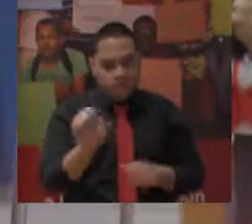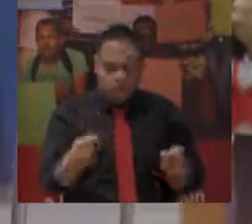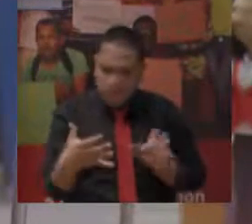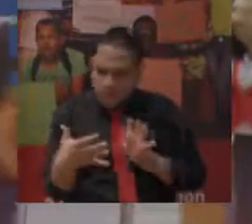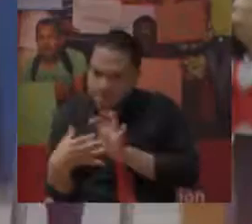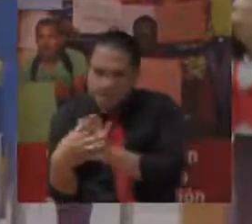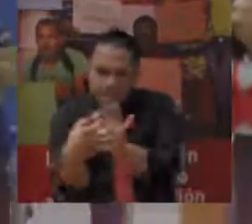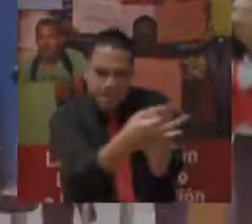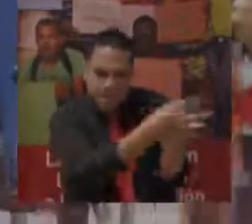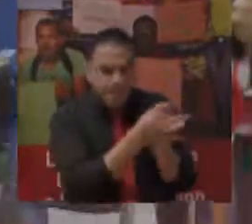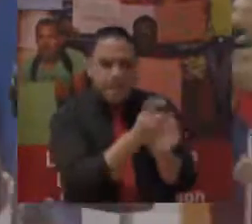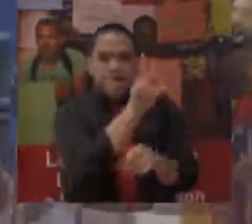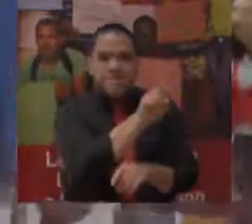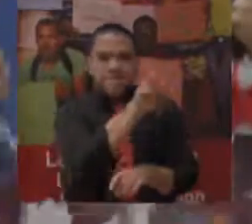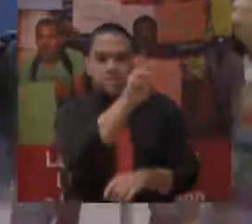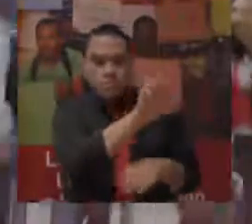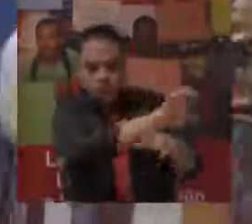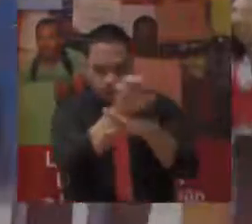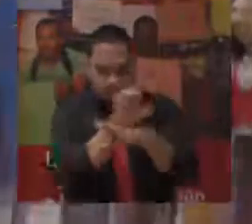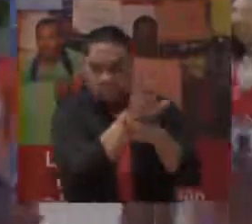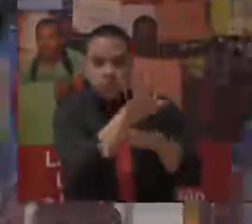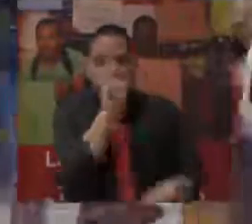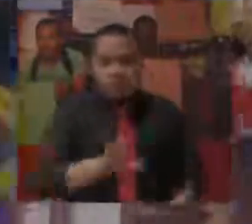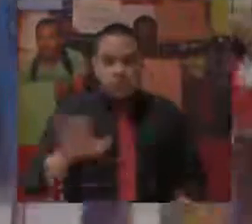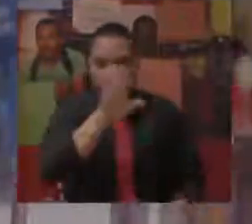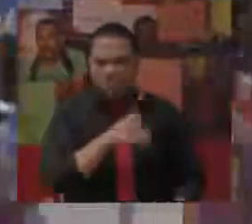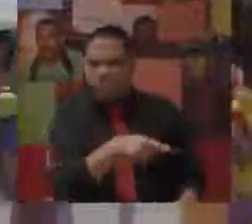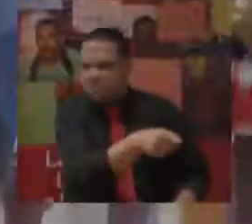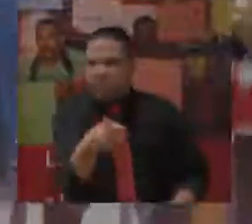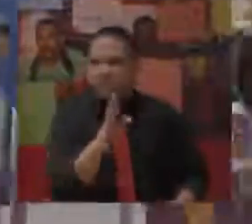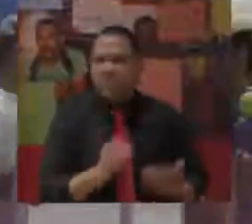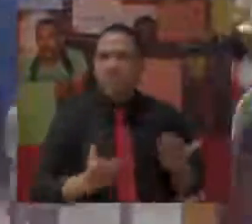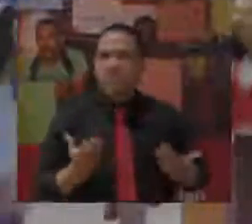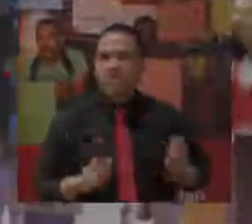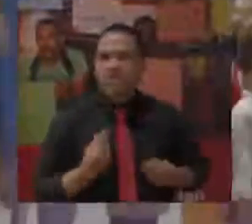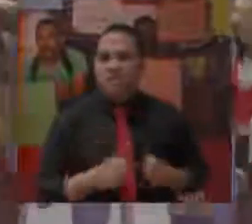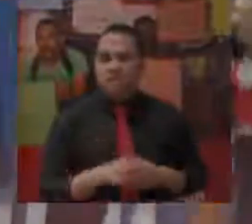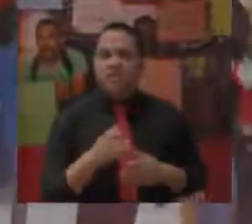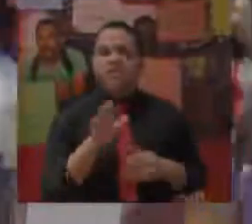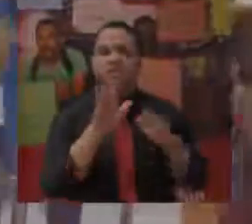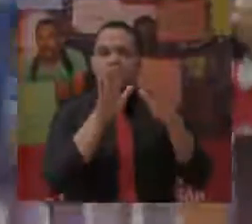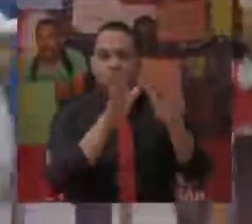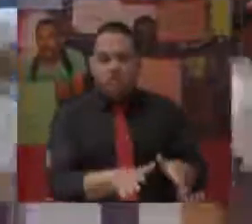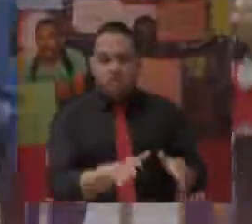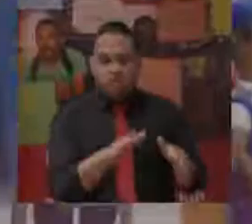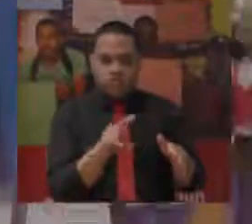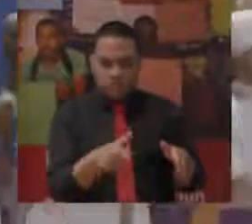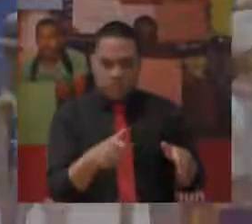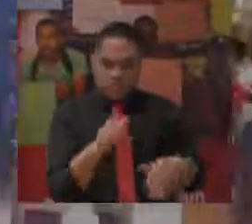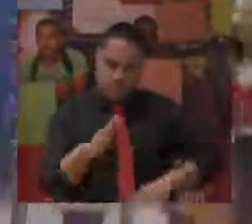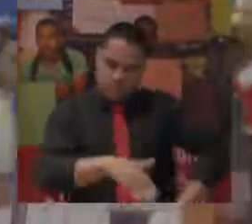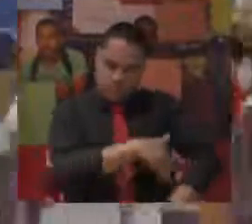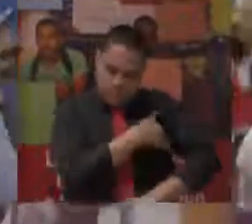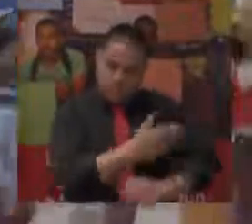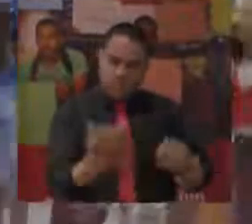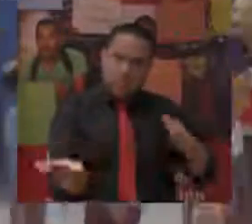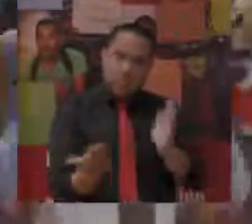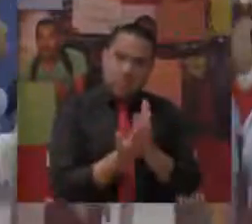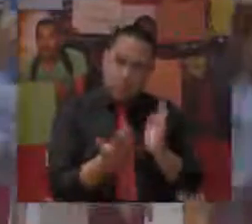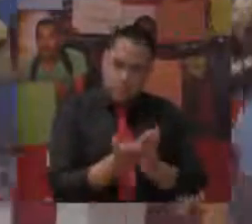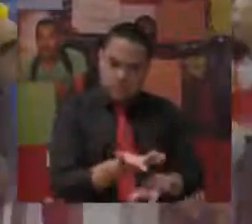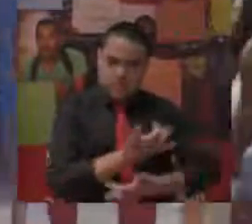con más de 28 entidades de orden nacional, entre ellas el SENA y los Ministerios de Educación y Salud, y al menos